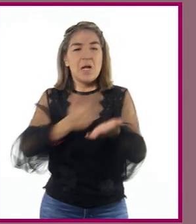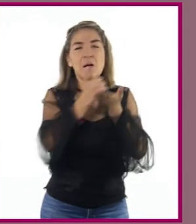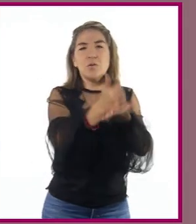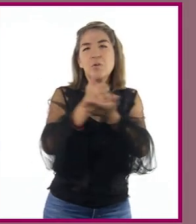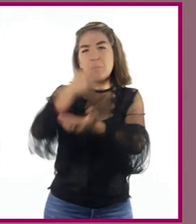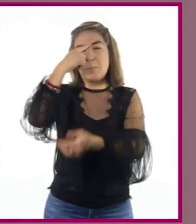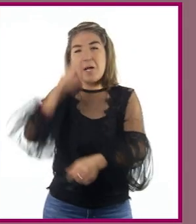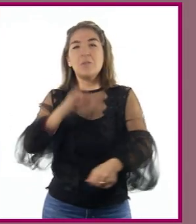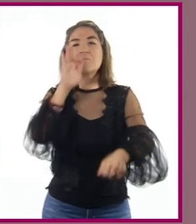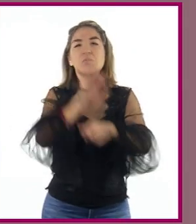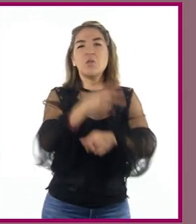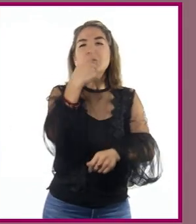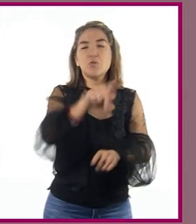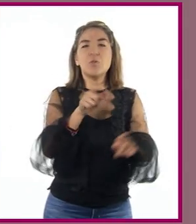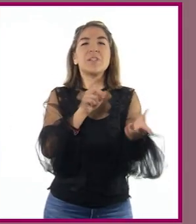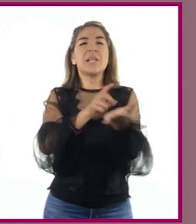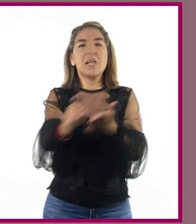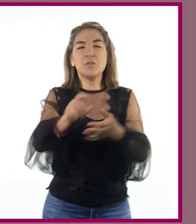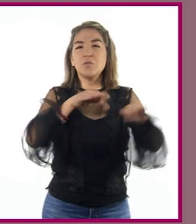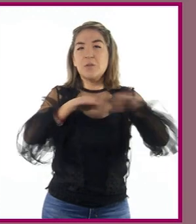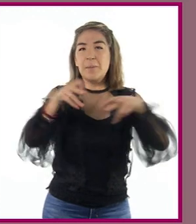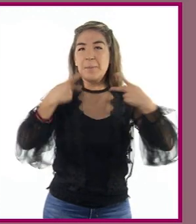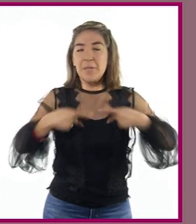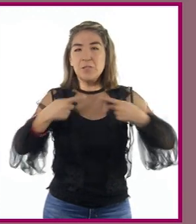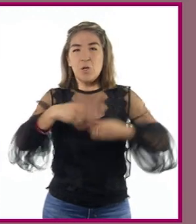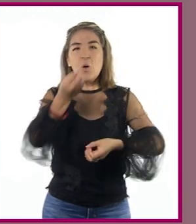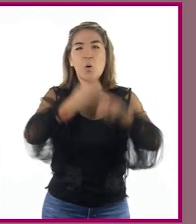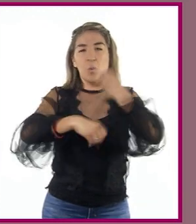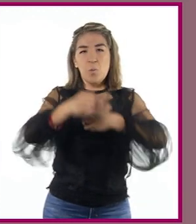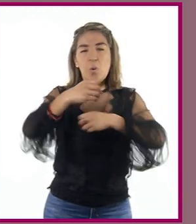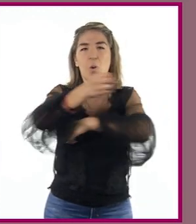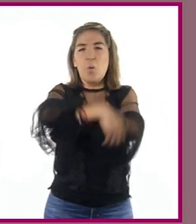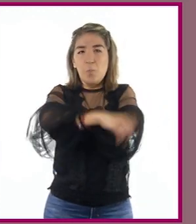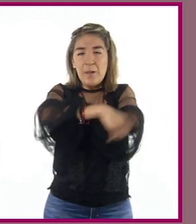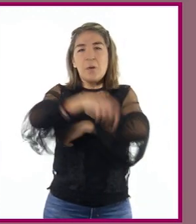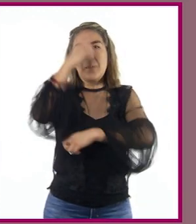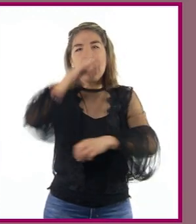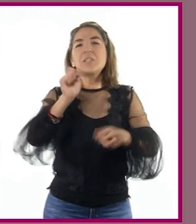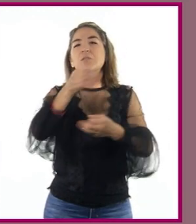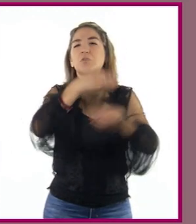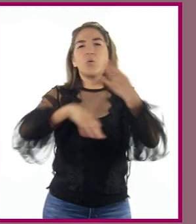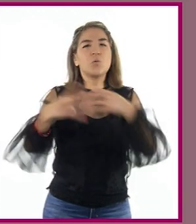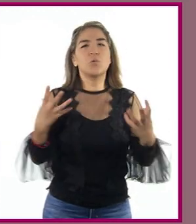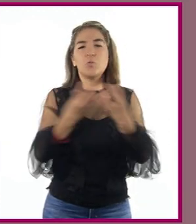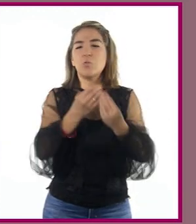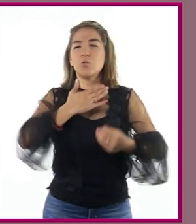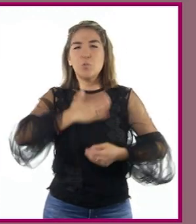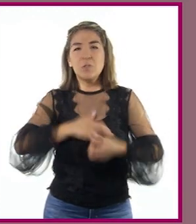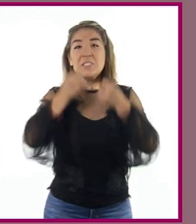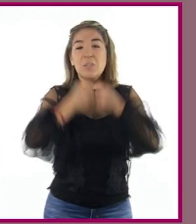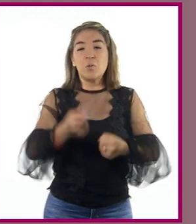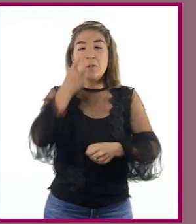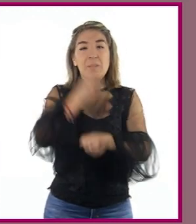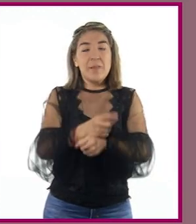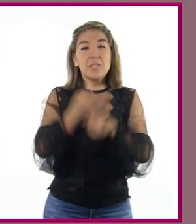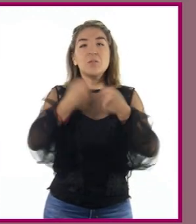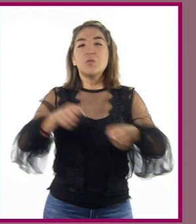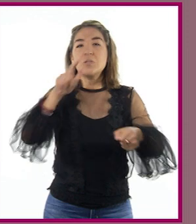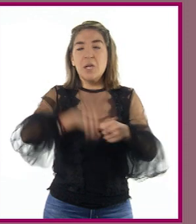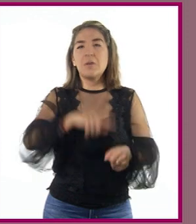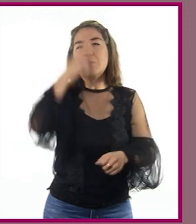los derechos de los trabajadores para que tengan condiciones justas y equitativas, seguridad social y protección a la